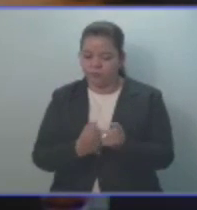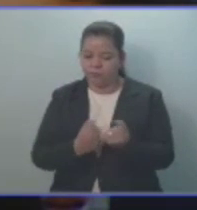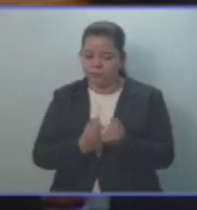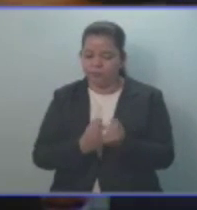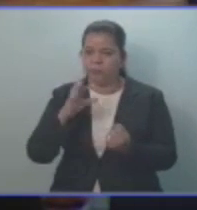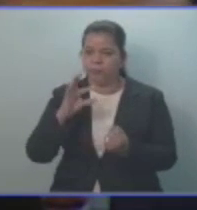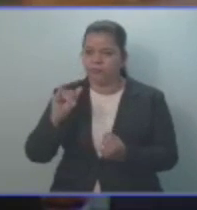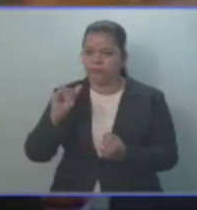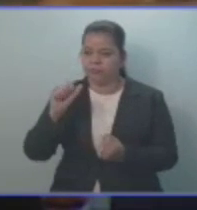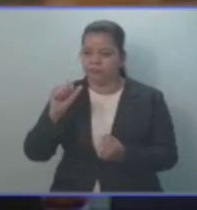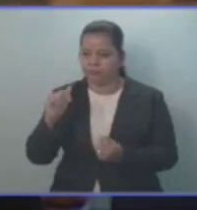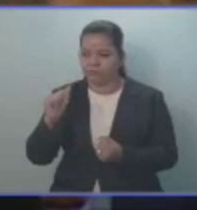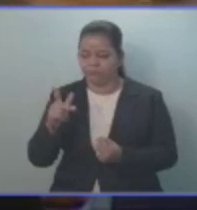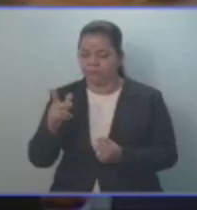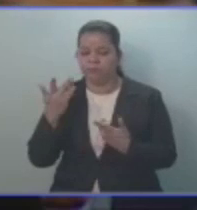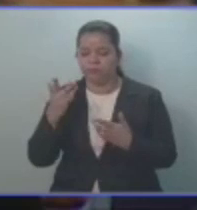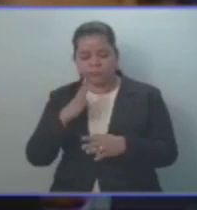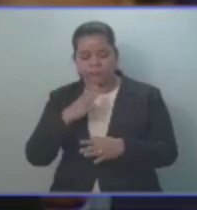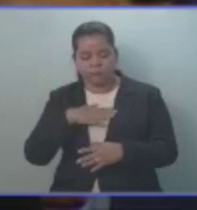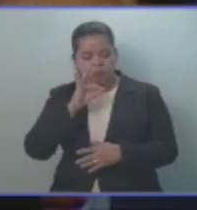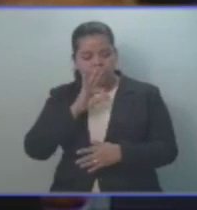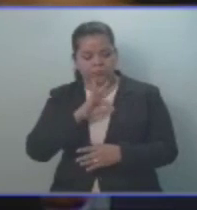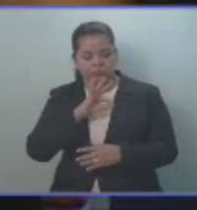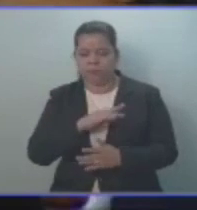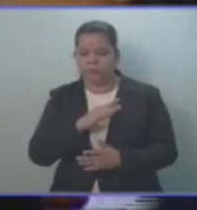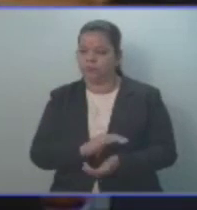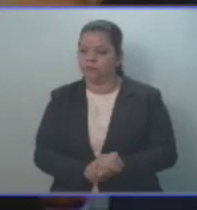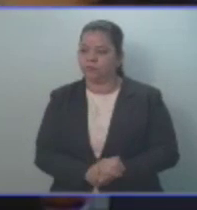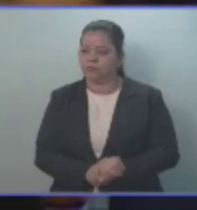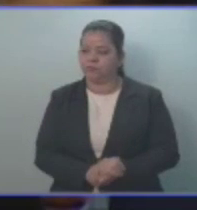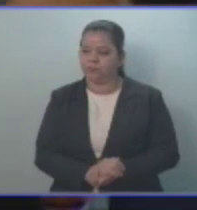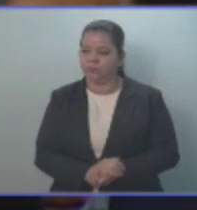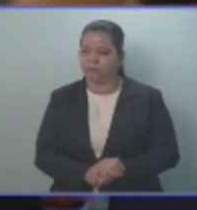fiscal y obtener sus beneficios.